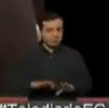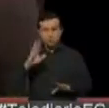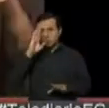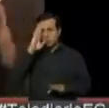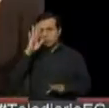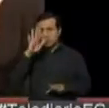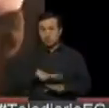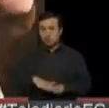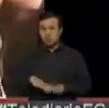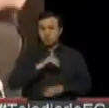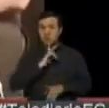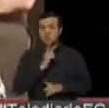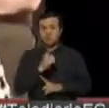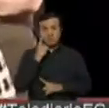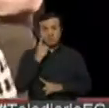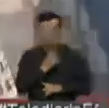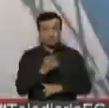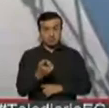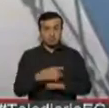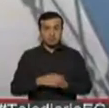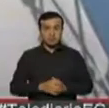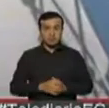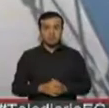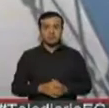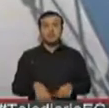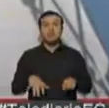policía en la zona para verificar.